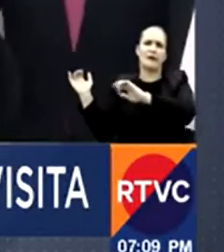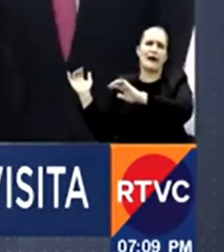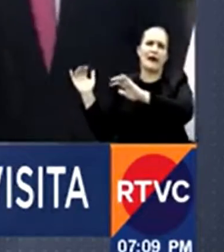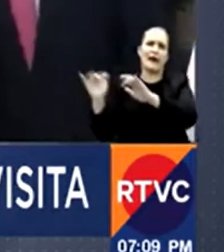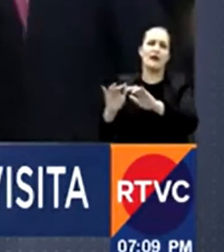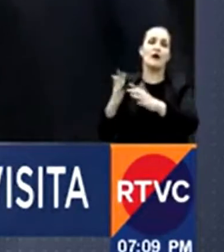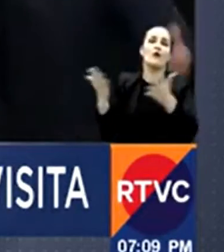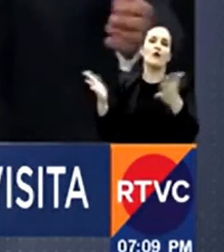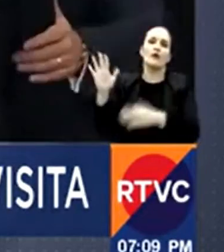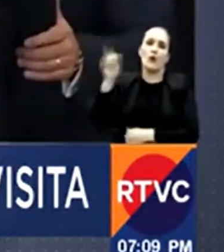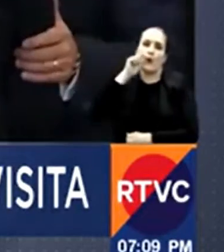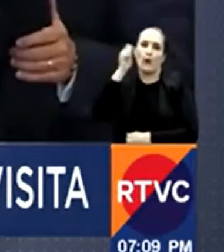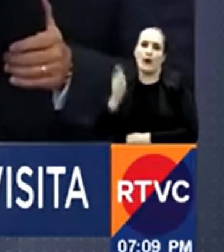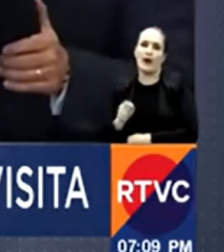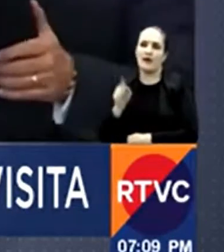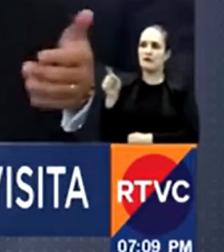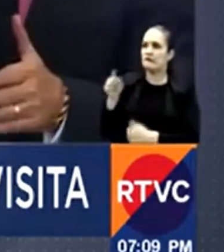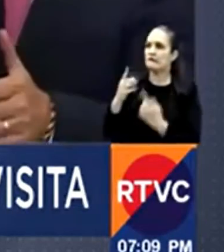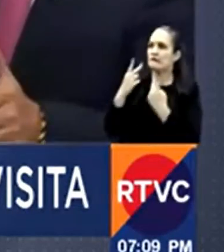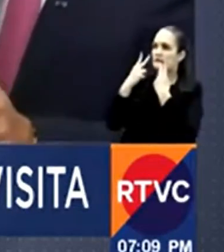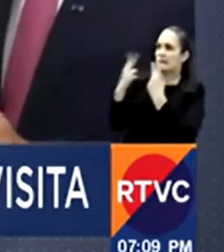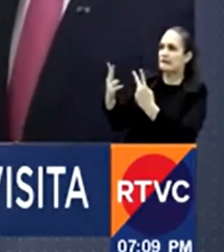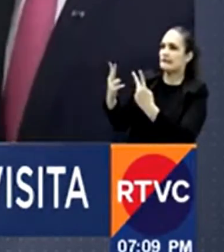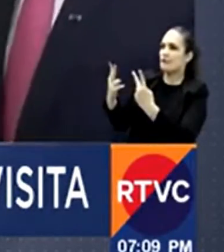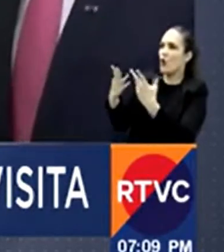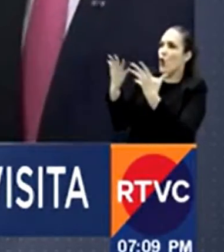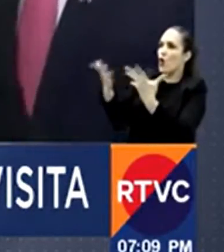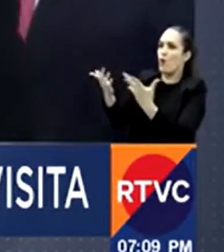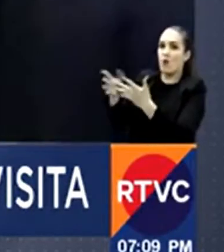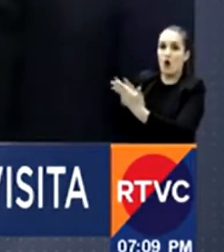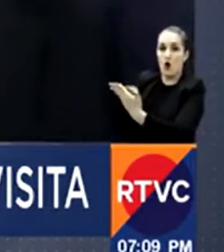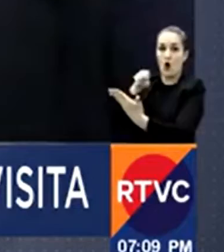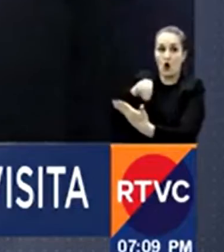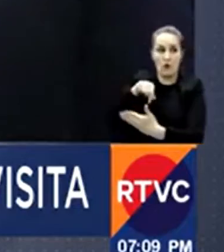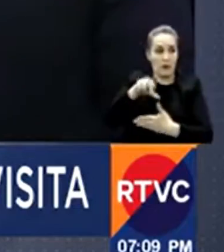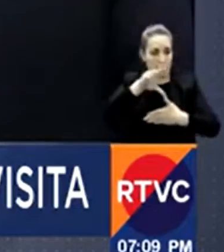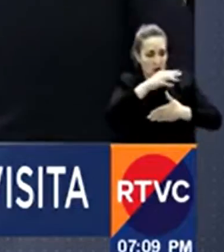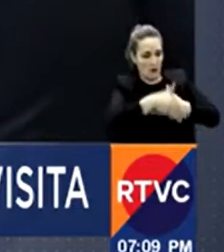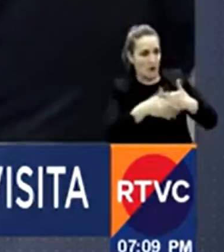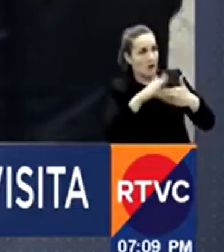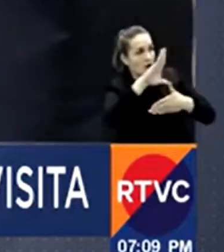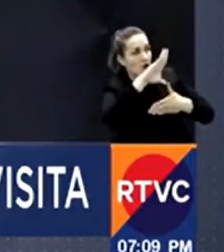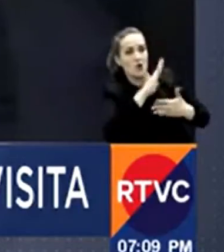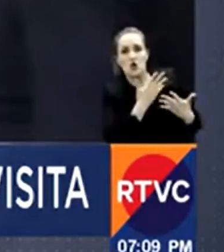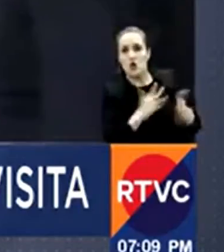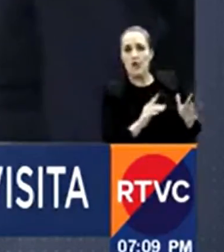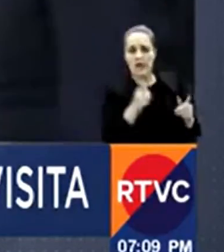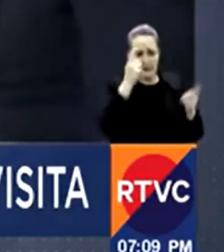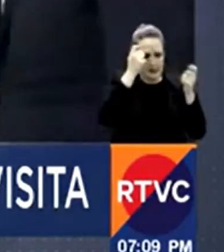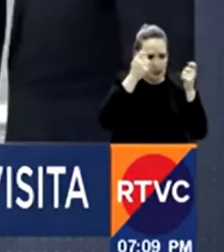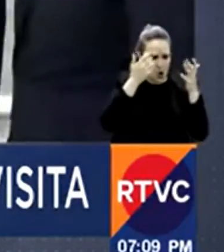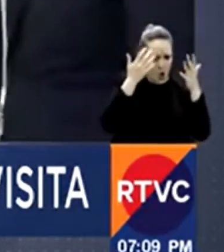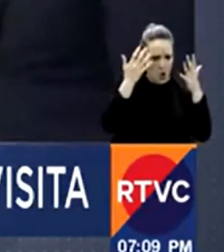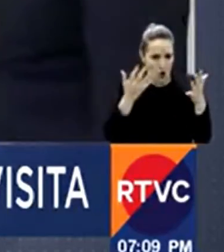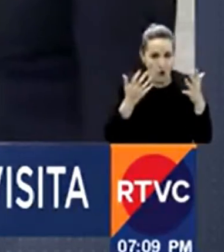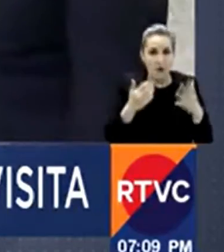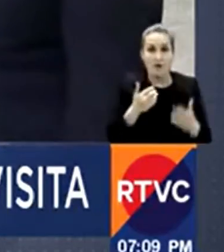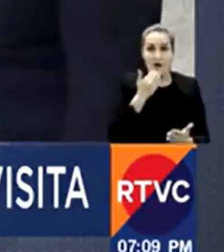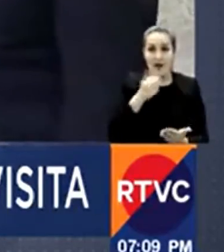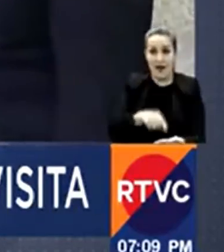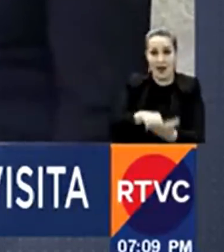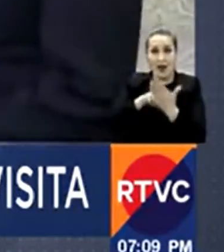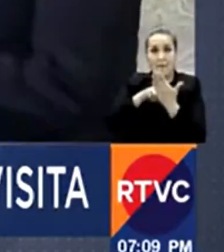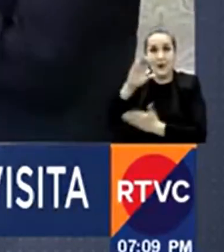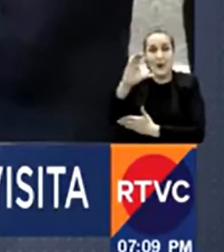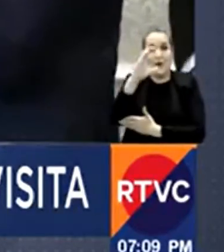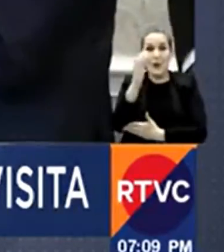que están migrando, buscando preservar su vida, etcétera. Porque Colombia es un ejemplo